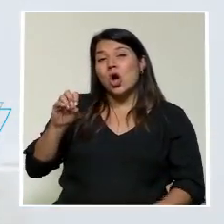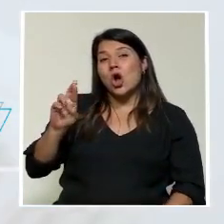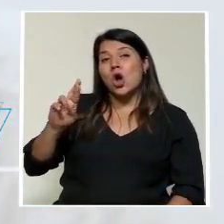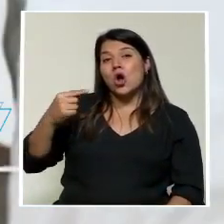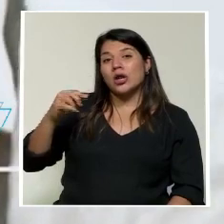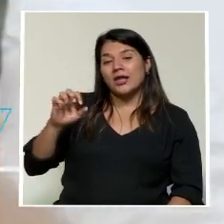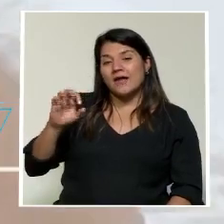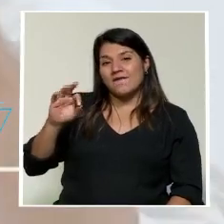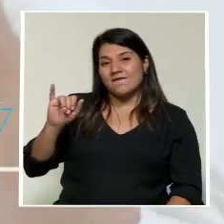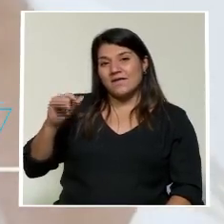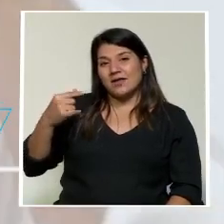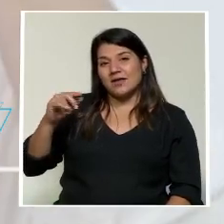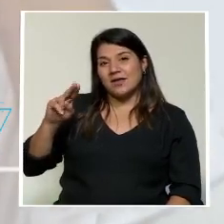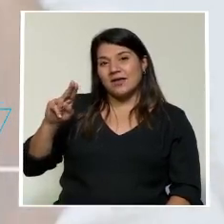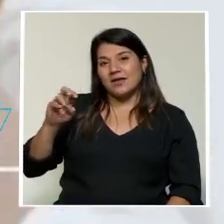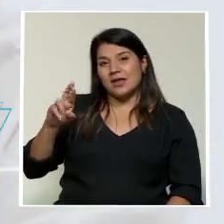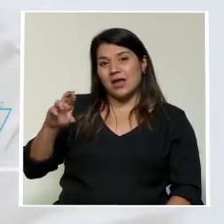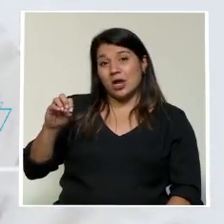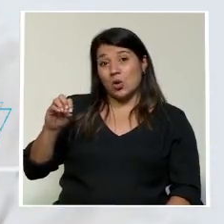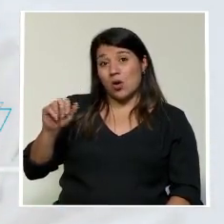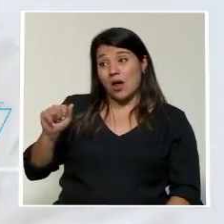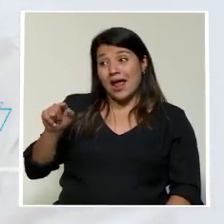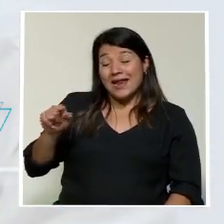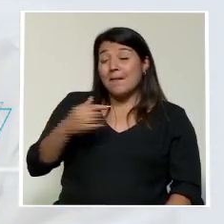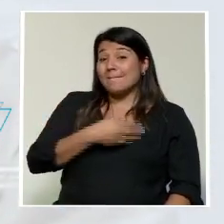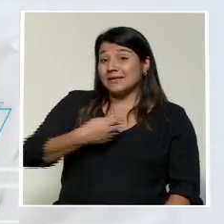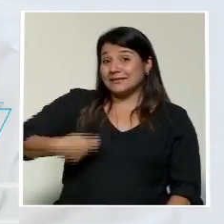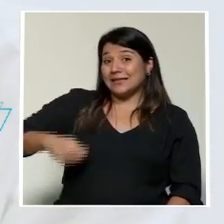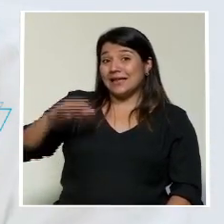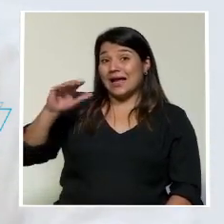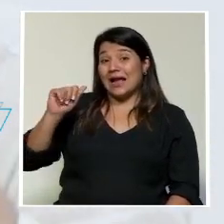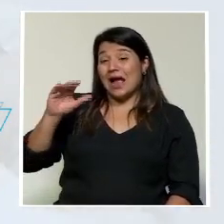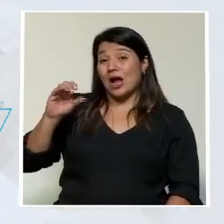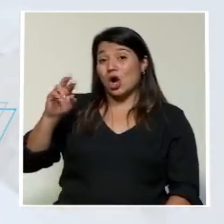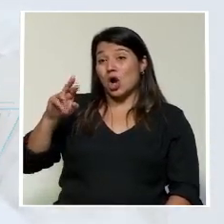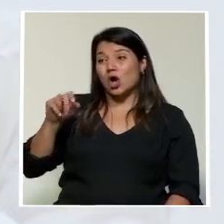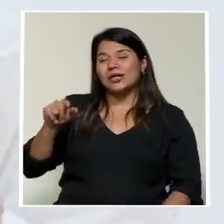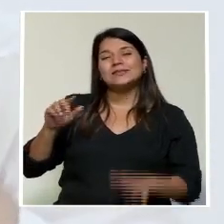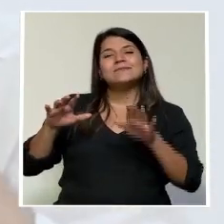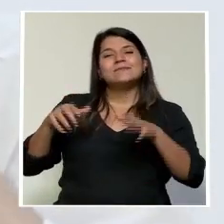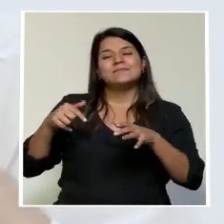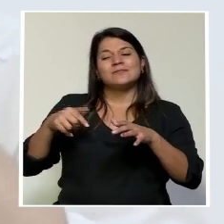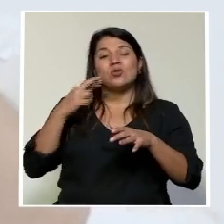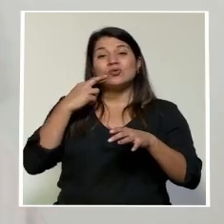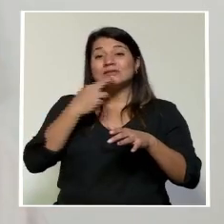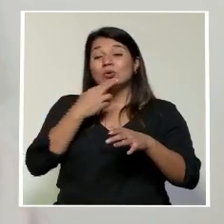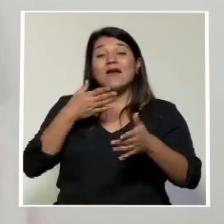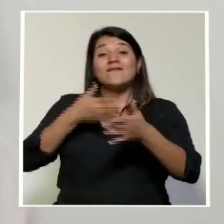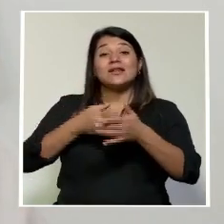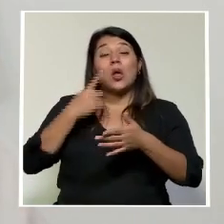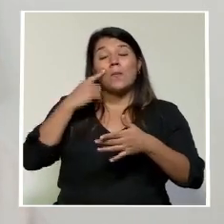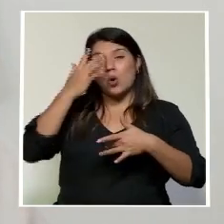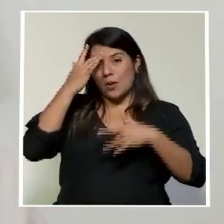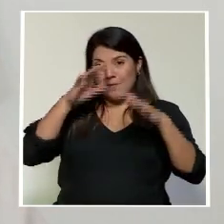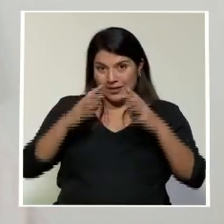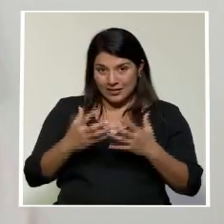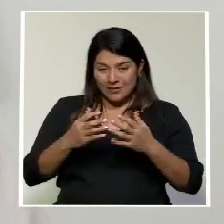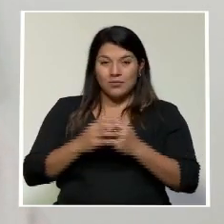Cacore, preocupado por la situación de centenares de empresarios restauranteros afectados por la pandemia. El sector